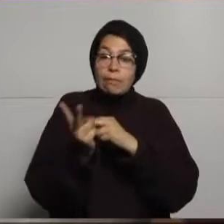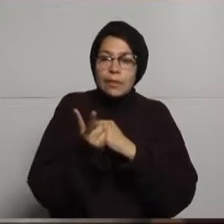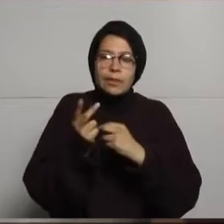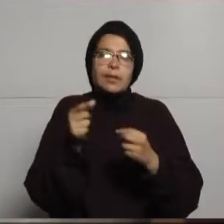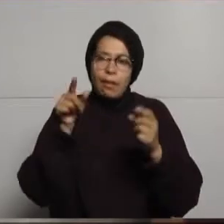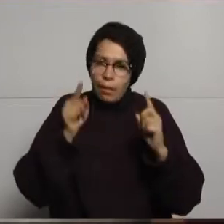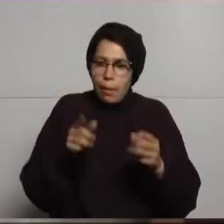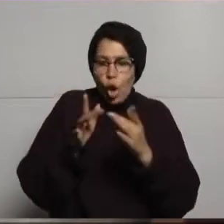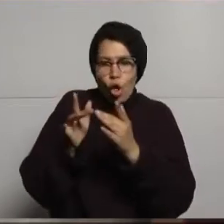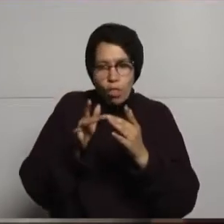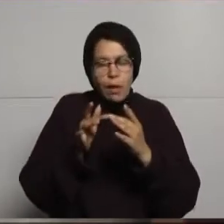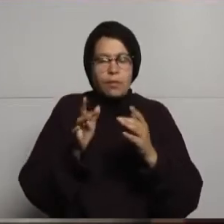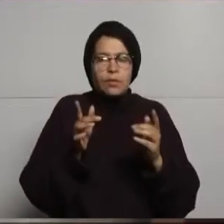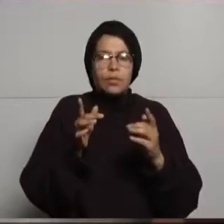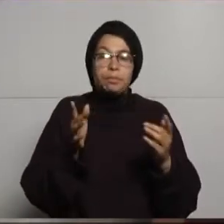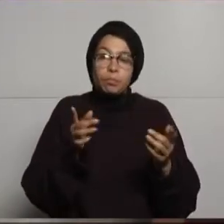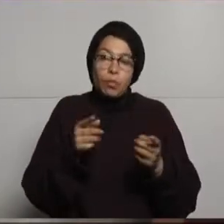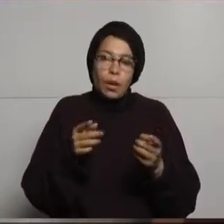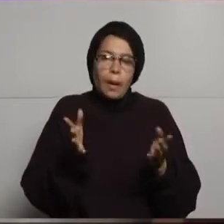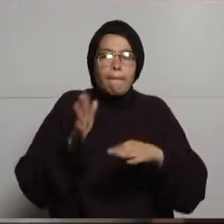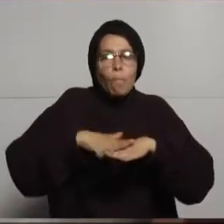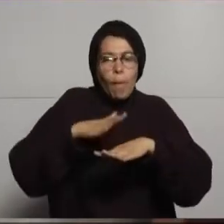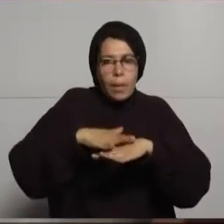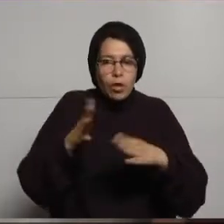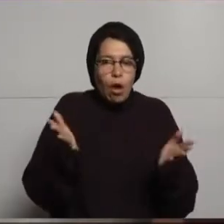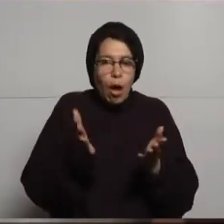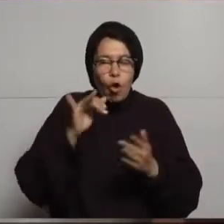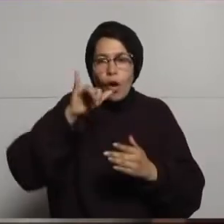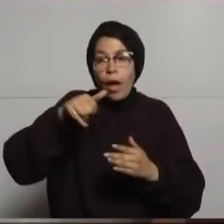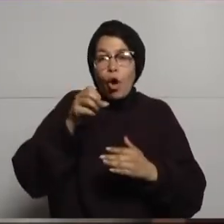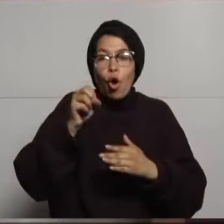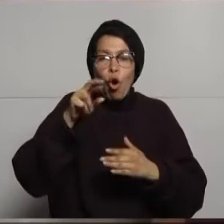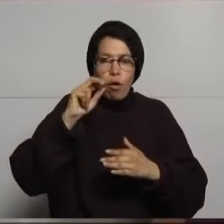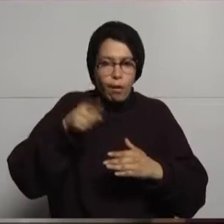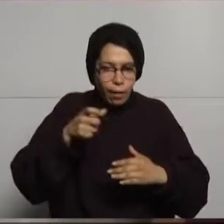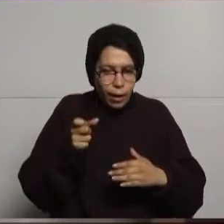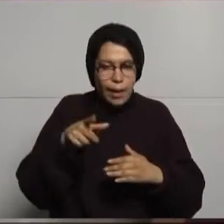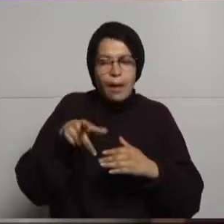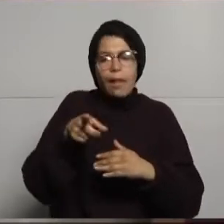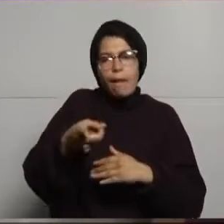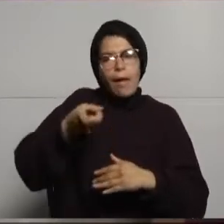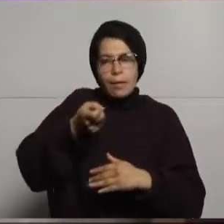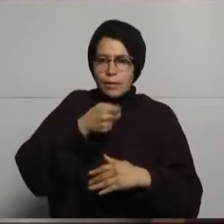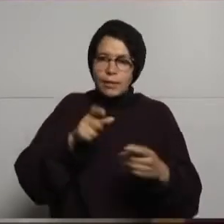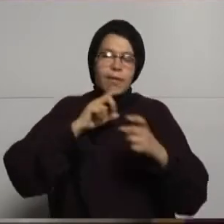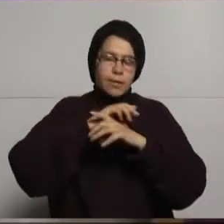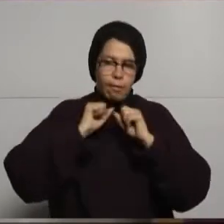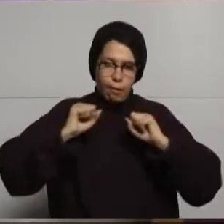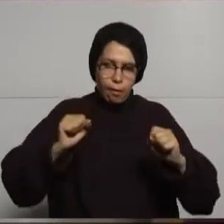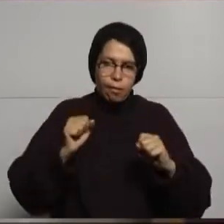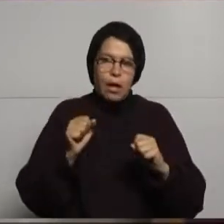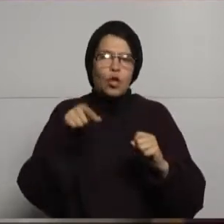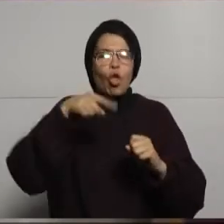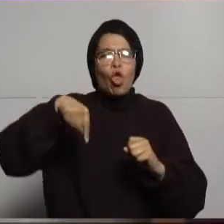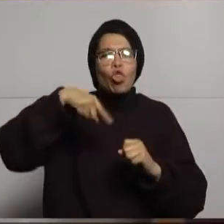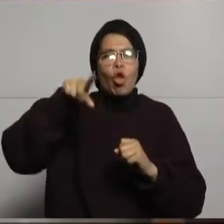vamos a estar contactando de manera remota, a Jorge Melguizo, lo recibimos ahora, exsecretario de Cultura Ciudadana y Desarrollo Social de la Alcaldía de